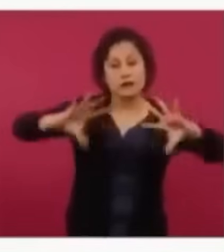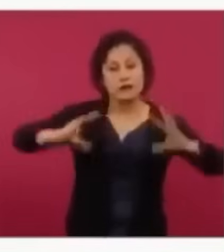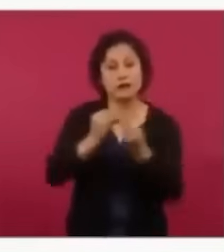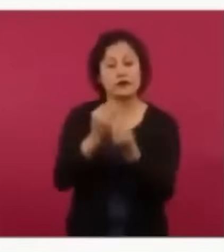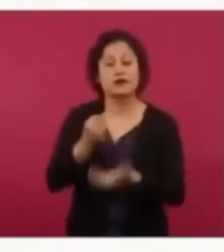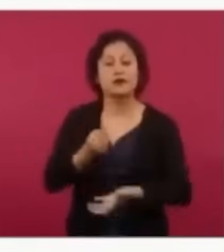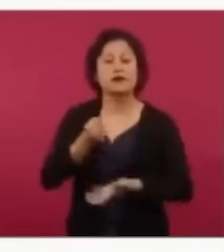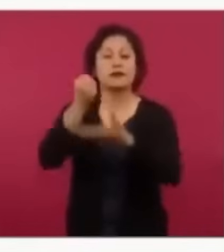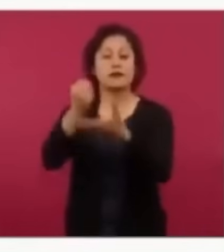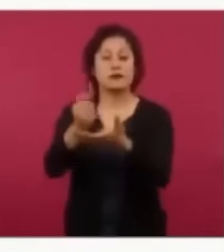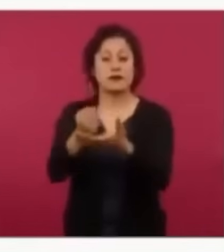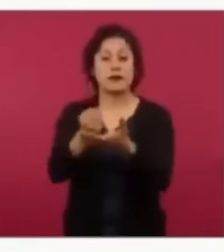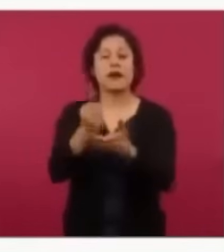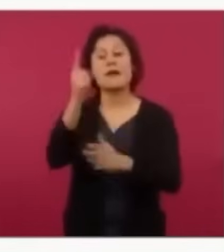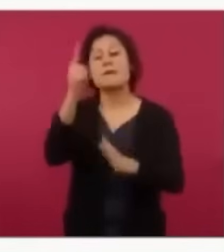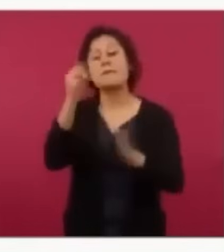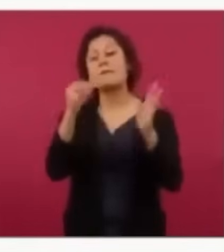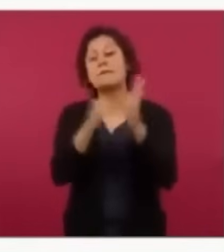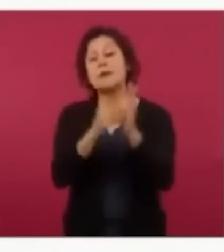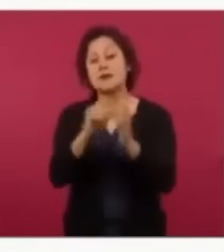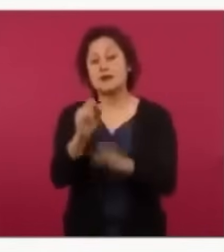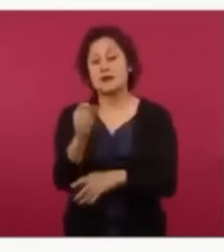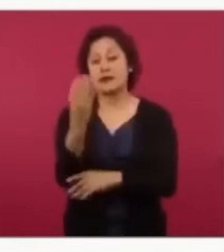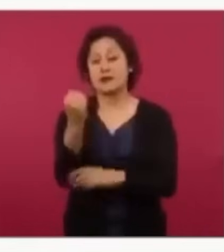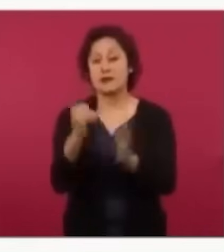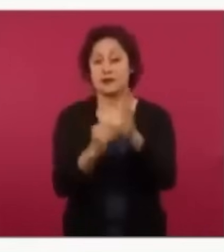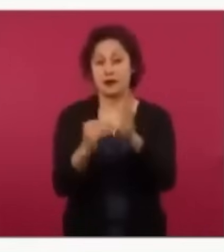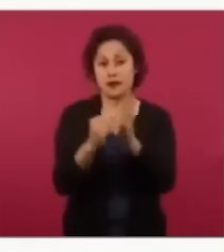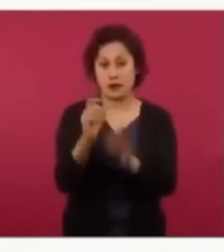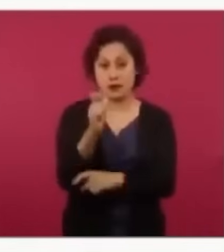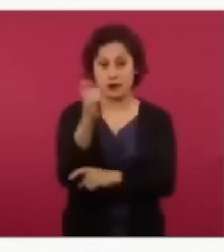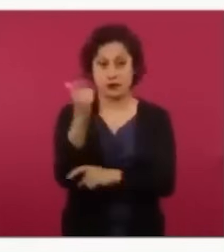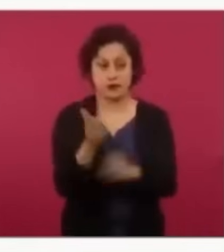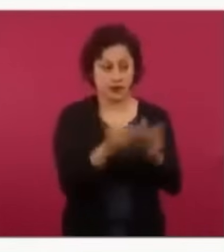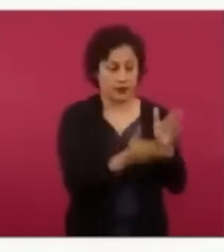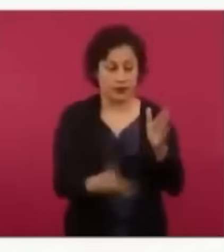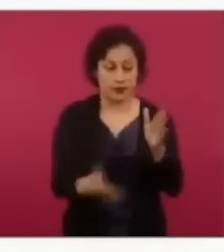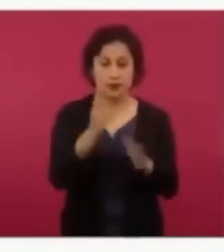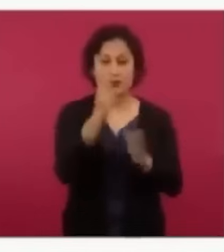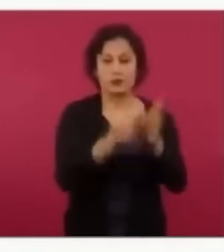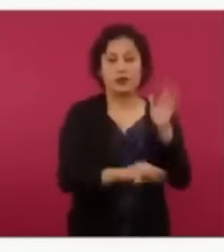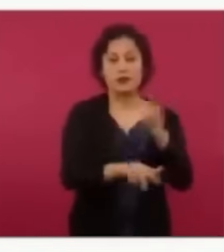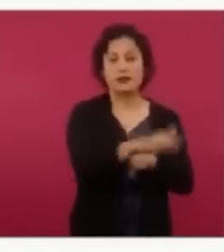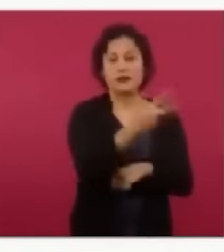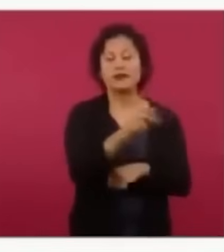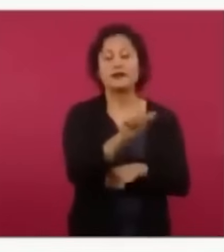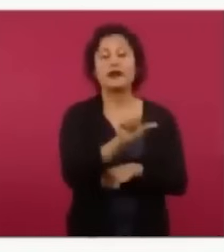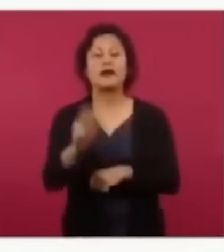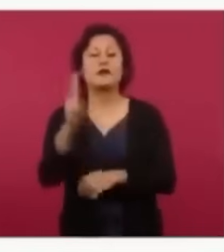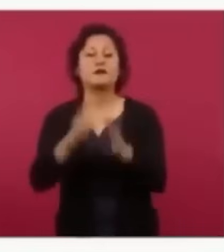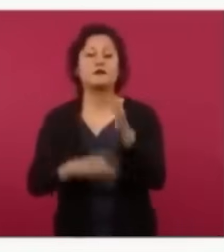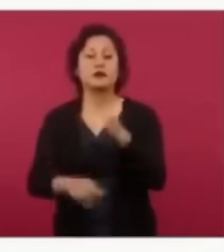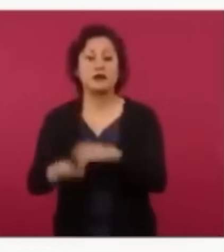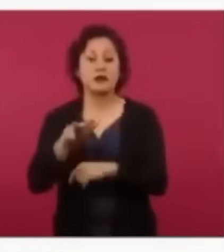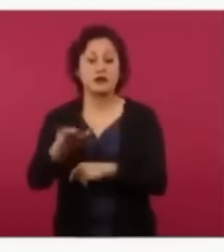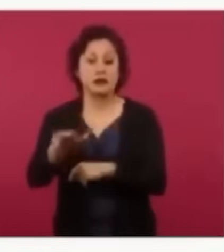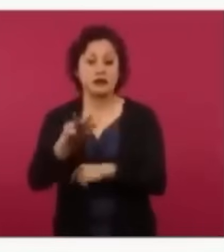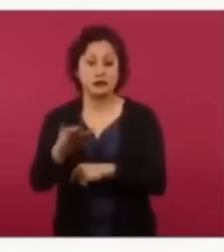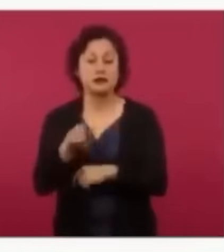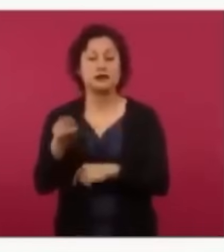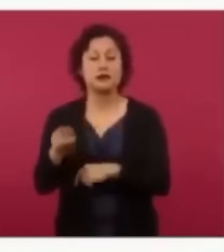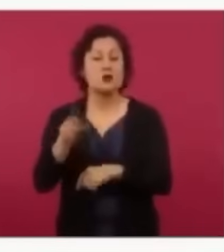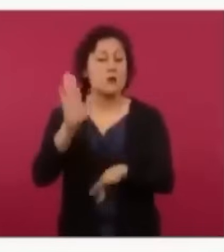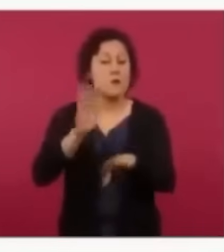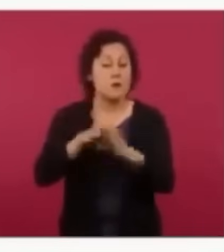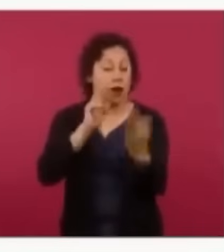1.029 millones de pesos entre 2013 y 2018. El que más destaca por sus ingresos en